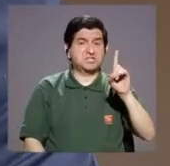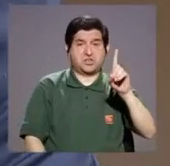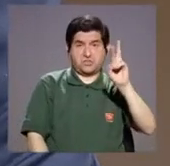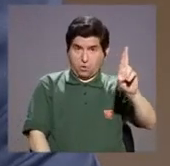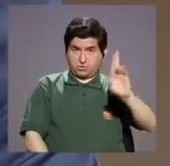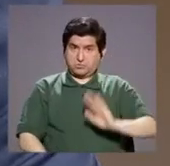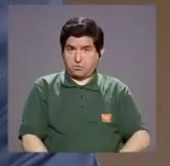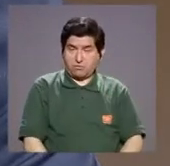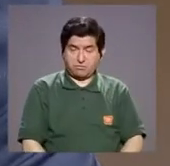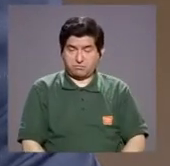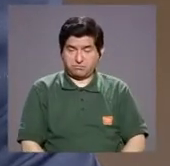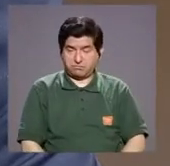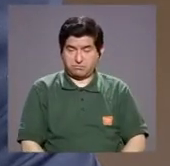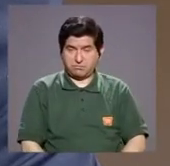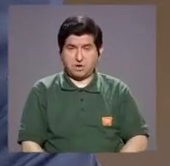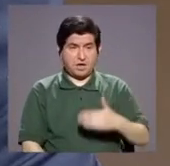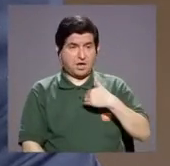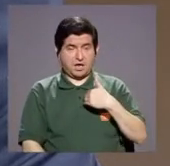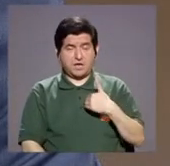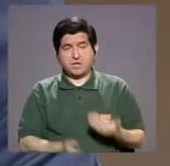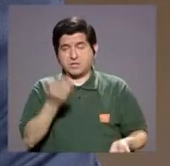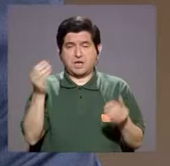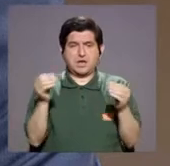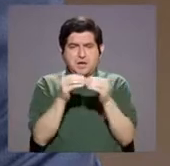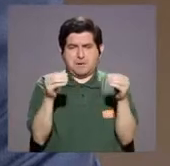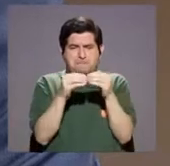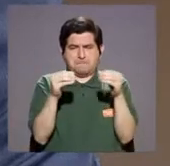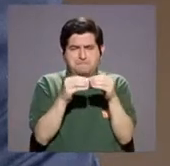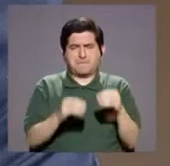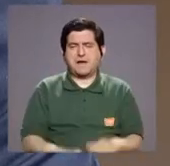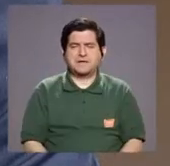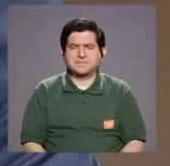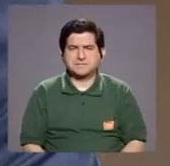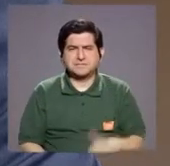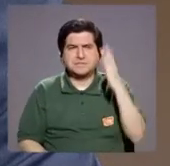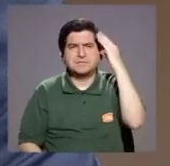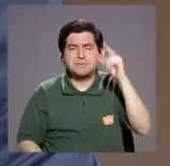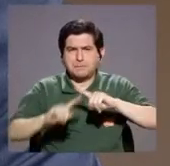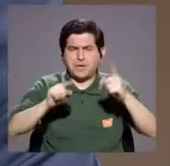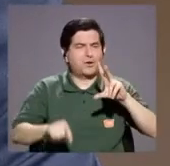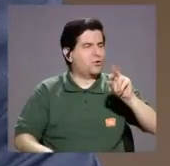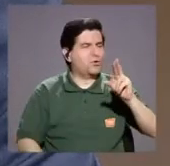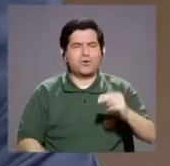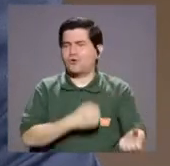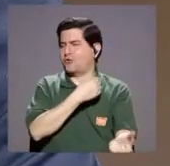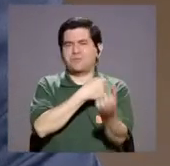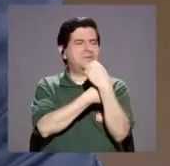y que tiene las piernas más largas que yo pero no me va a ganar en la carrera porque